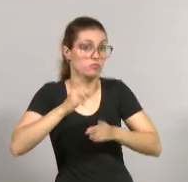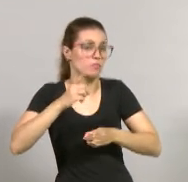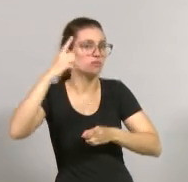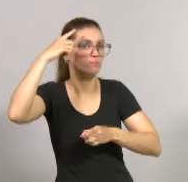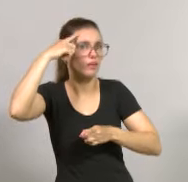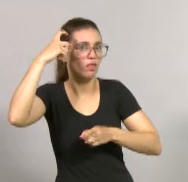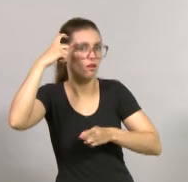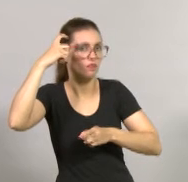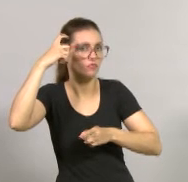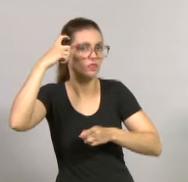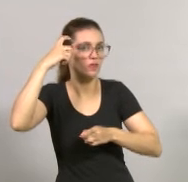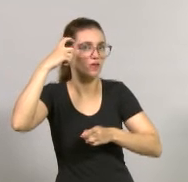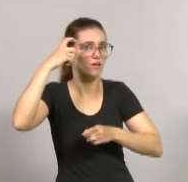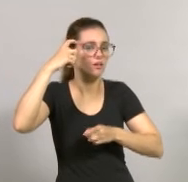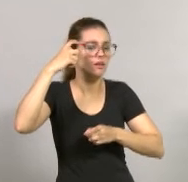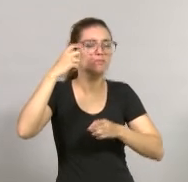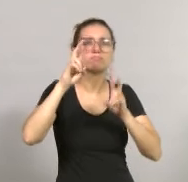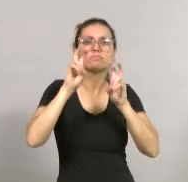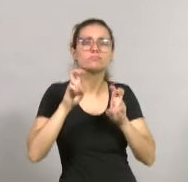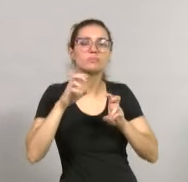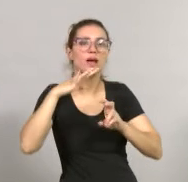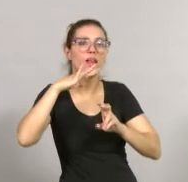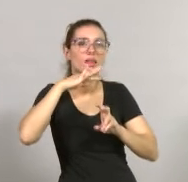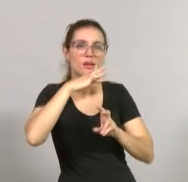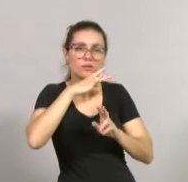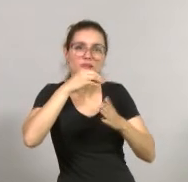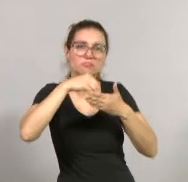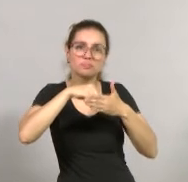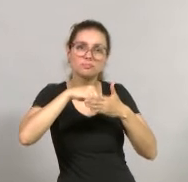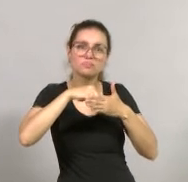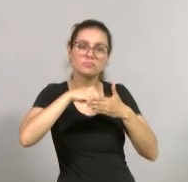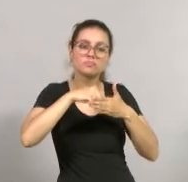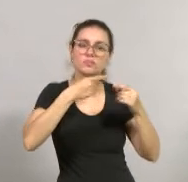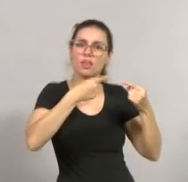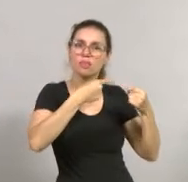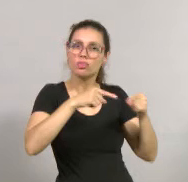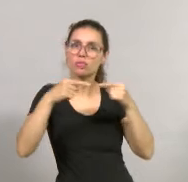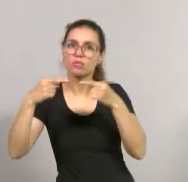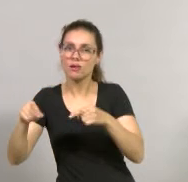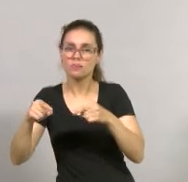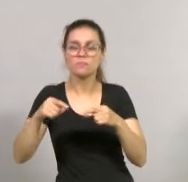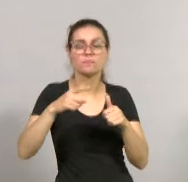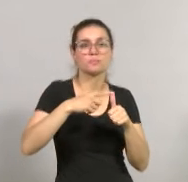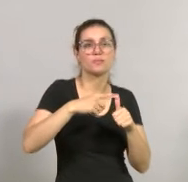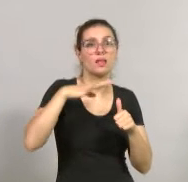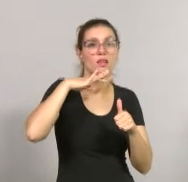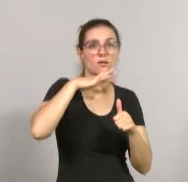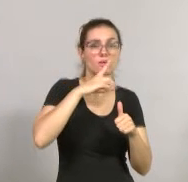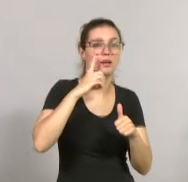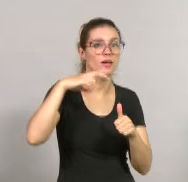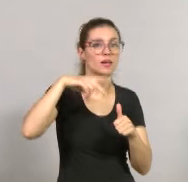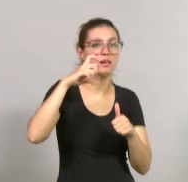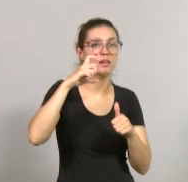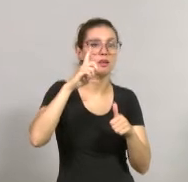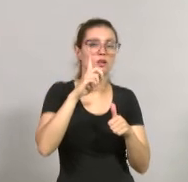ideológicamente también el planteo del lenguaje inclusivo, qué diferenciaciones tiene con el lenguaje incluyente, con el